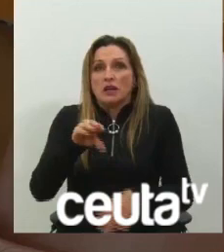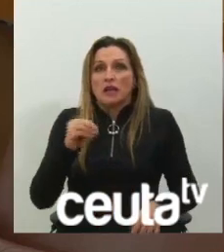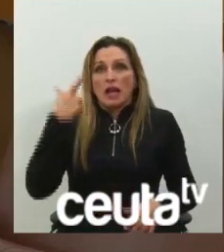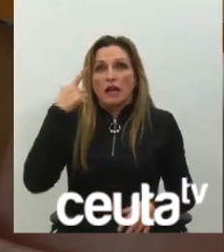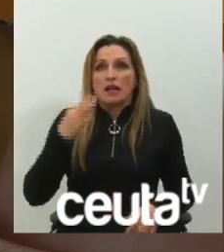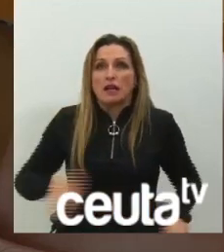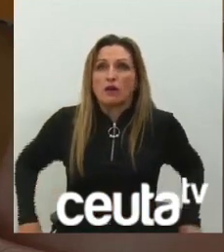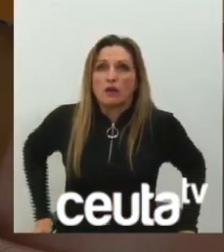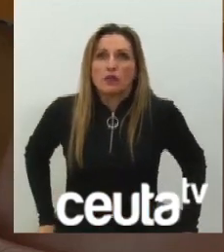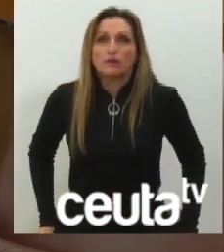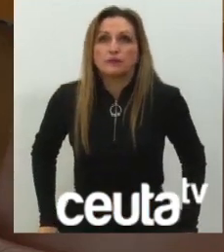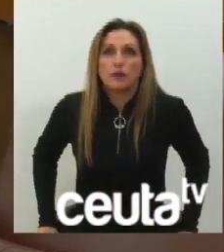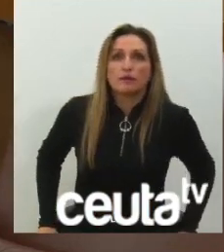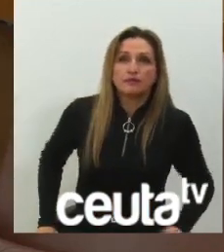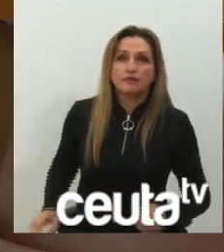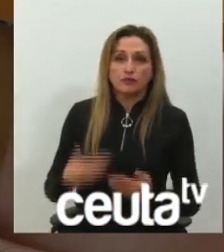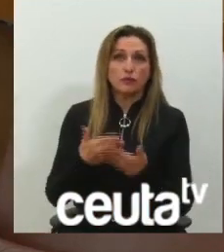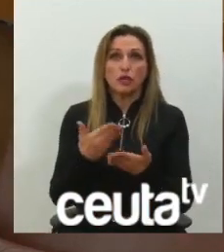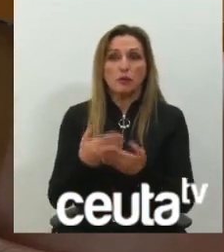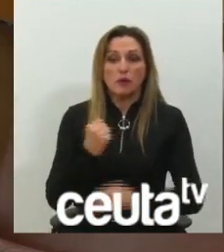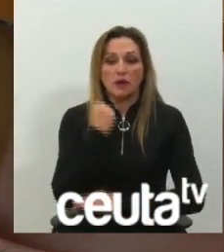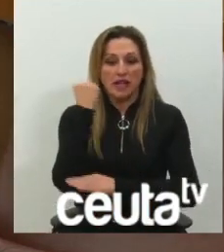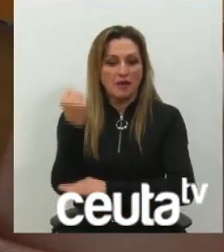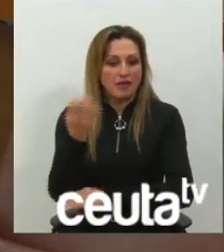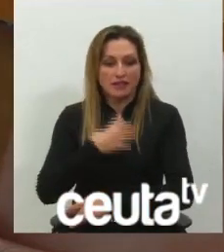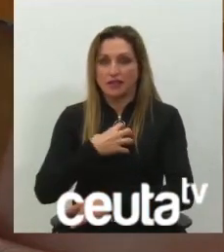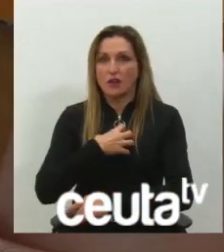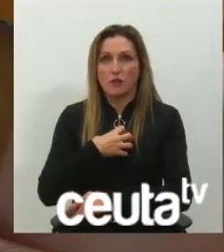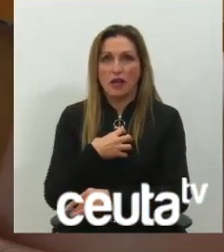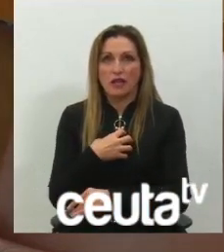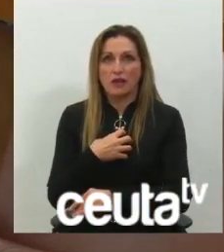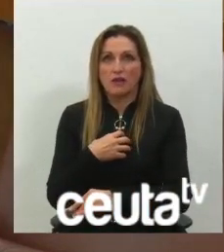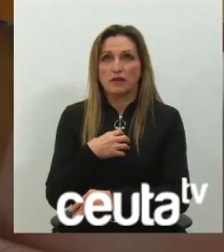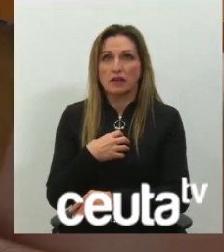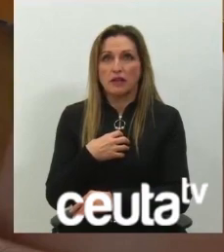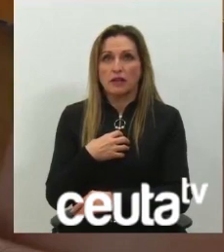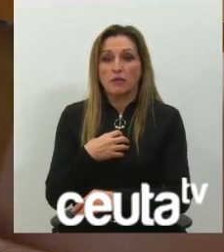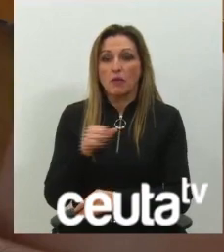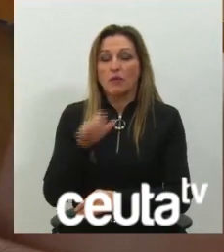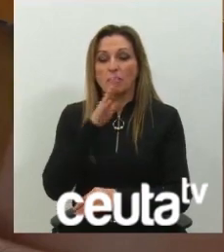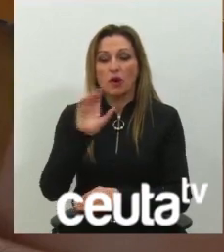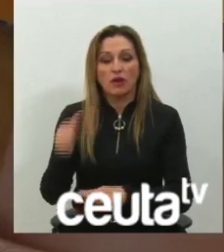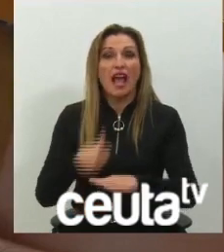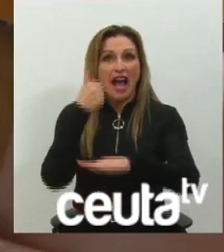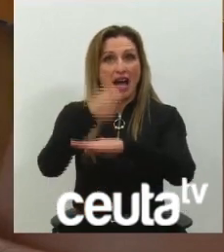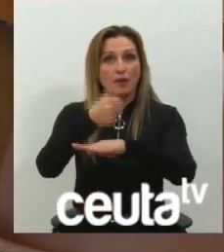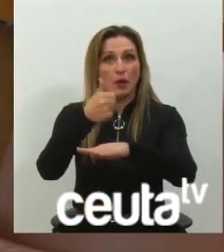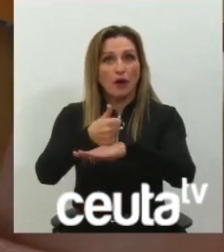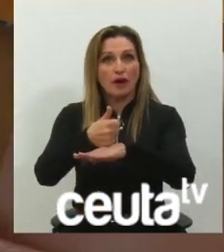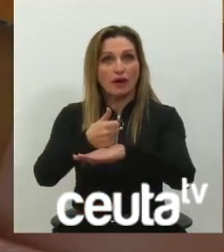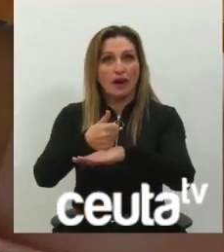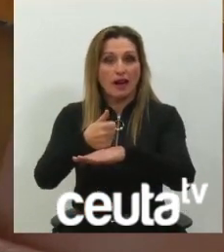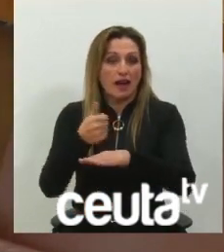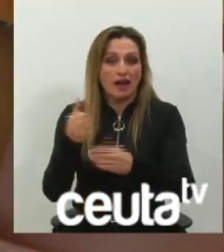no se apoye una propuesta como ésta que aprobar la única y exclusivamente supondría hundir a esta ciudad no tiene